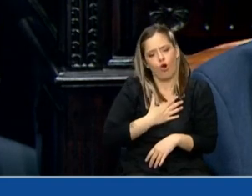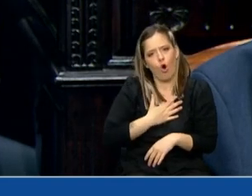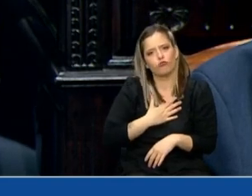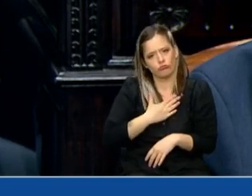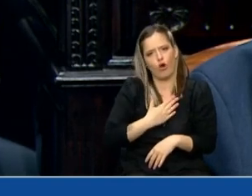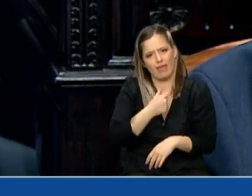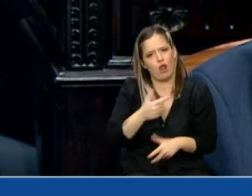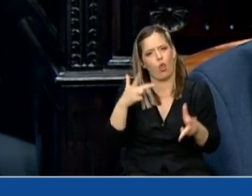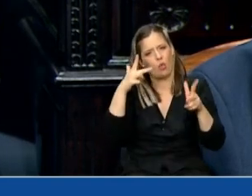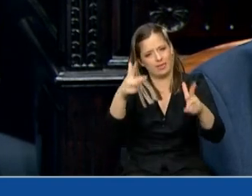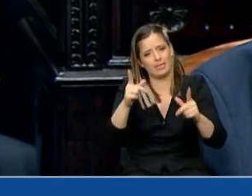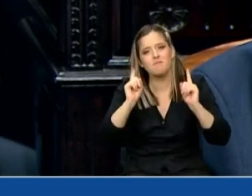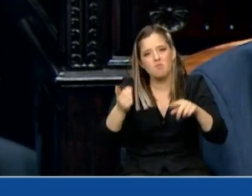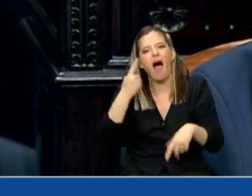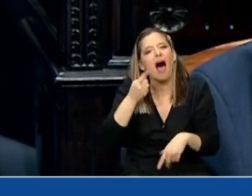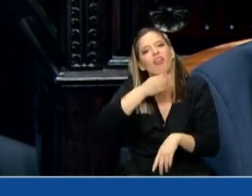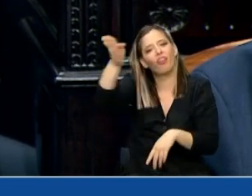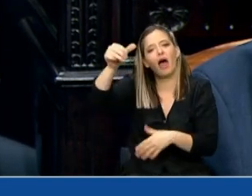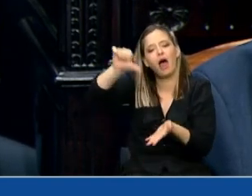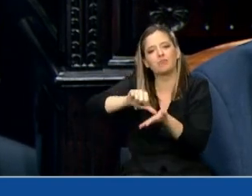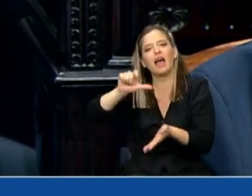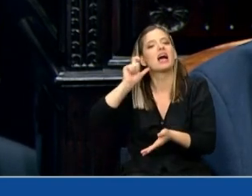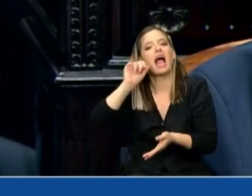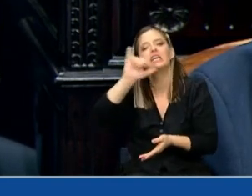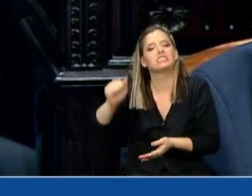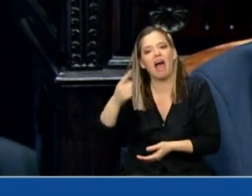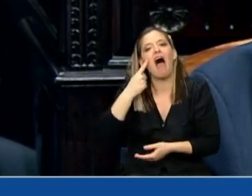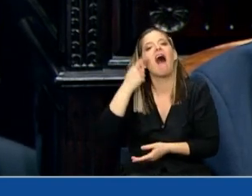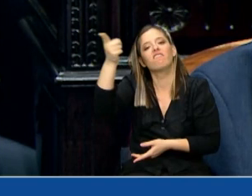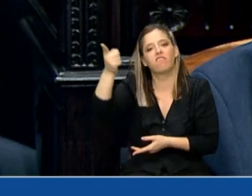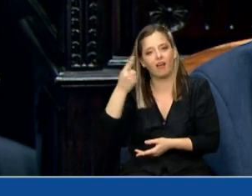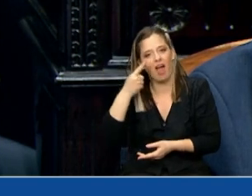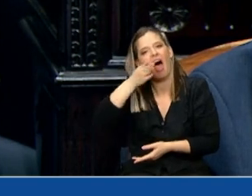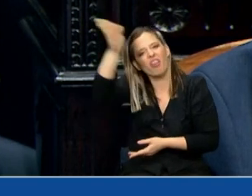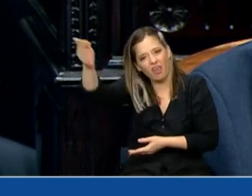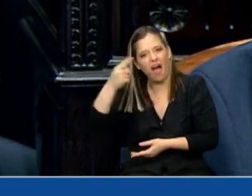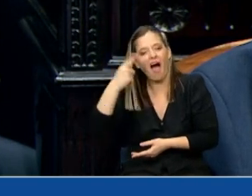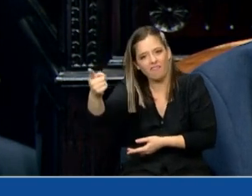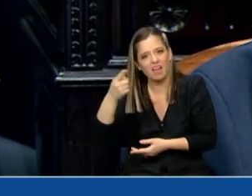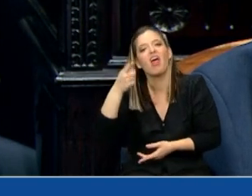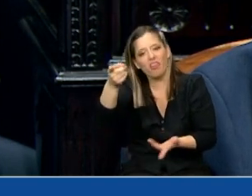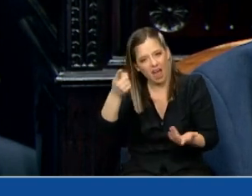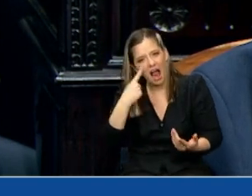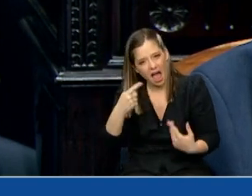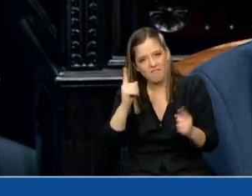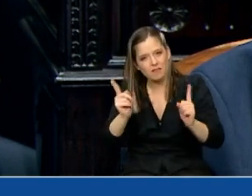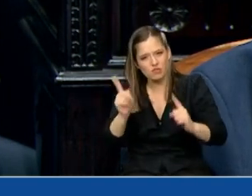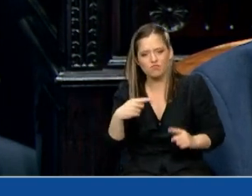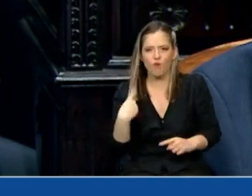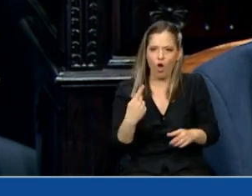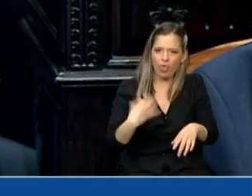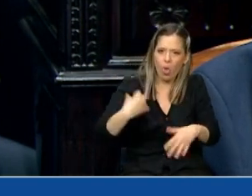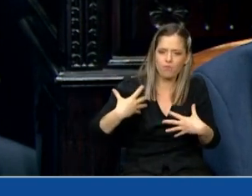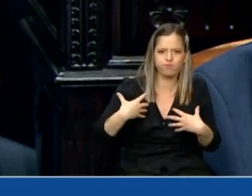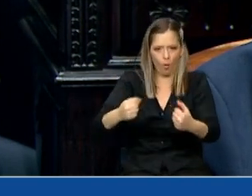Los invito a ir a la Franja de Gaza. Los invito a que vayan con las banderas que sostenemos